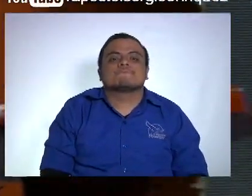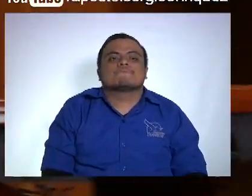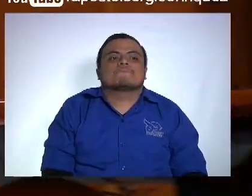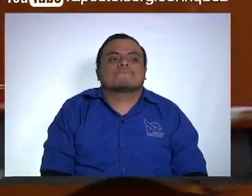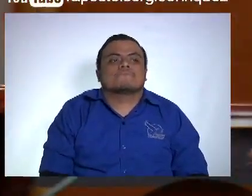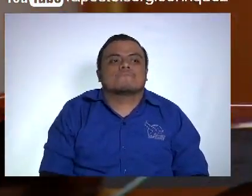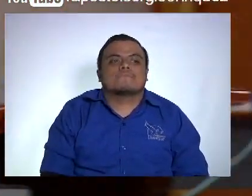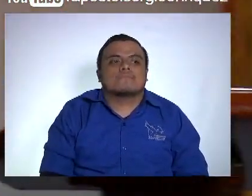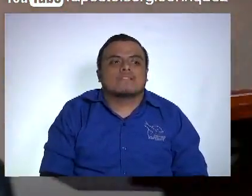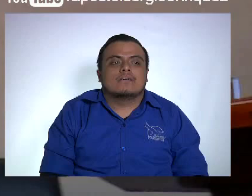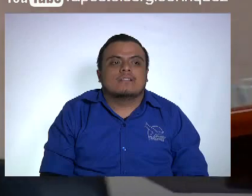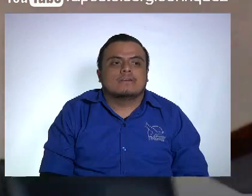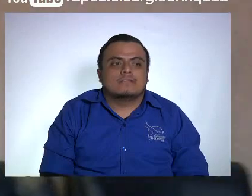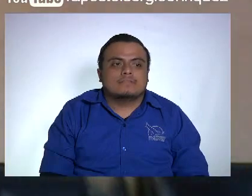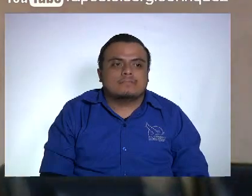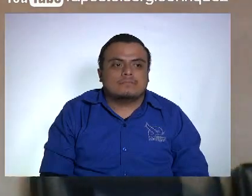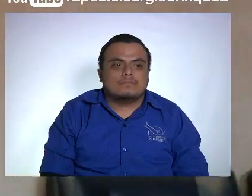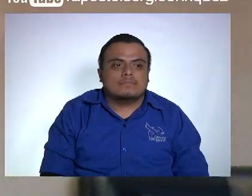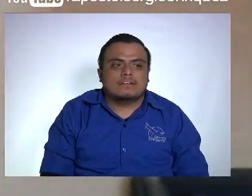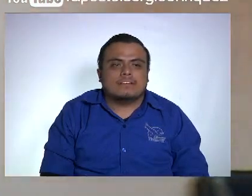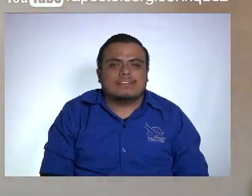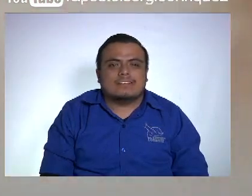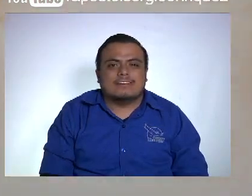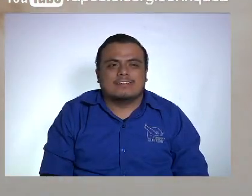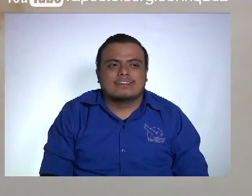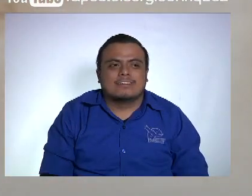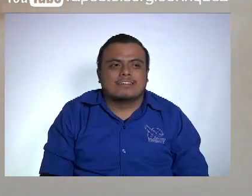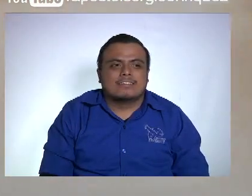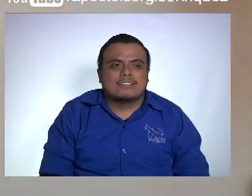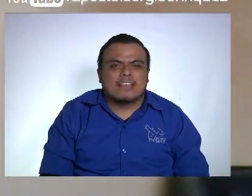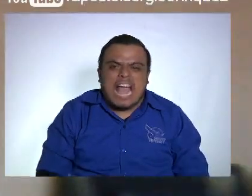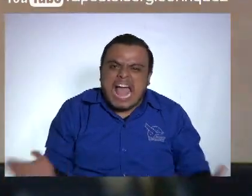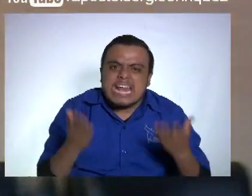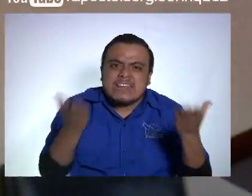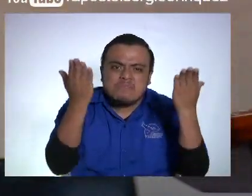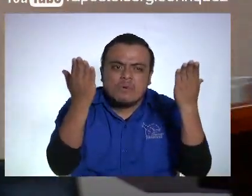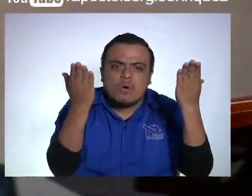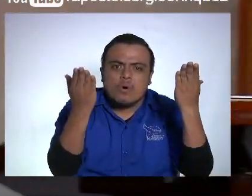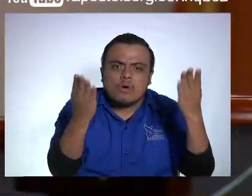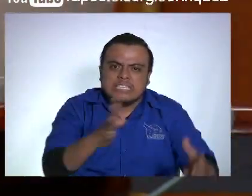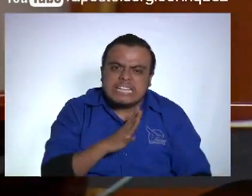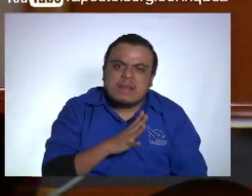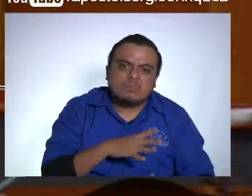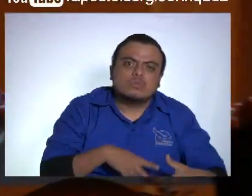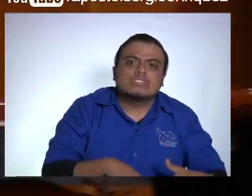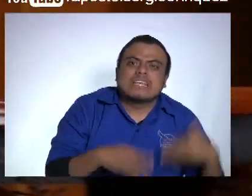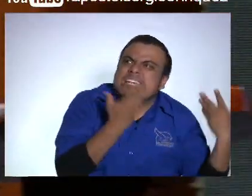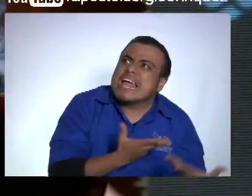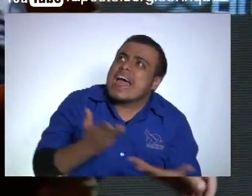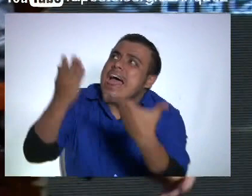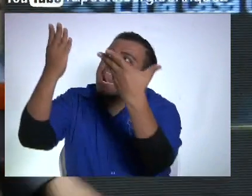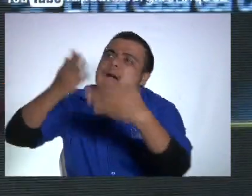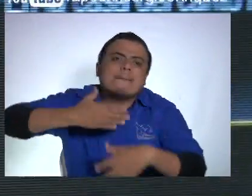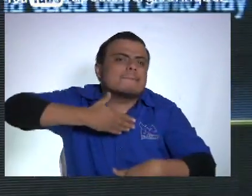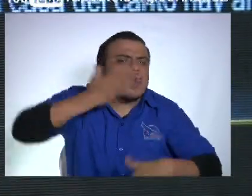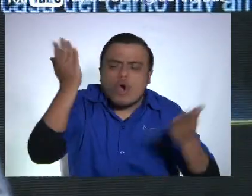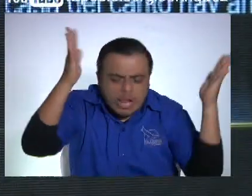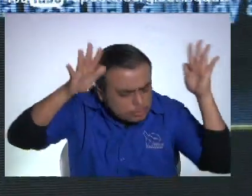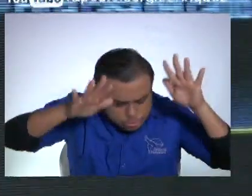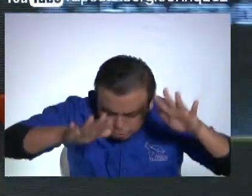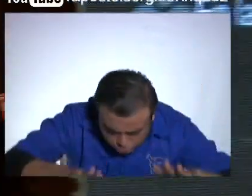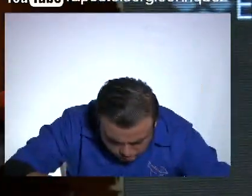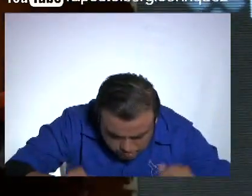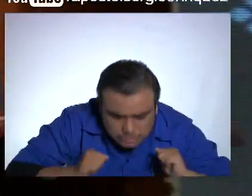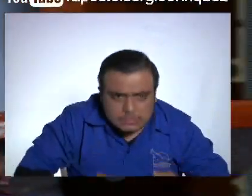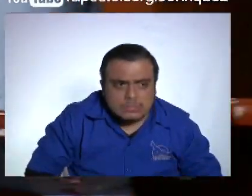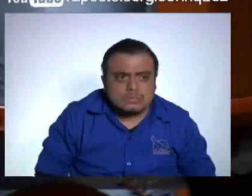No seas chambón, ni yo tengo que ser chambón. Tenemos que derramar nuestro mejor perfume, hermano. Por